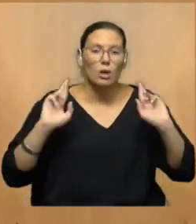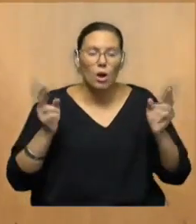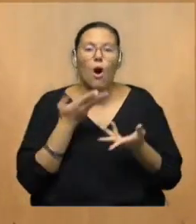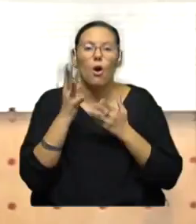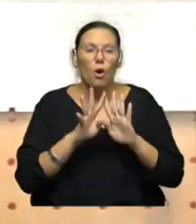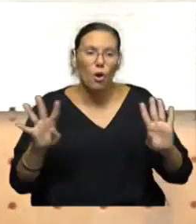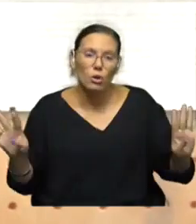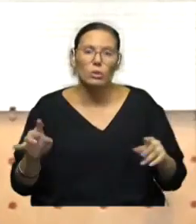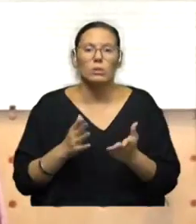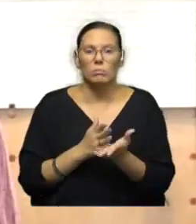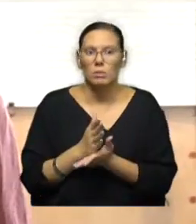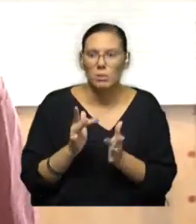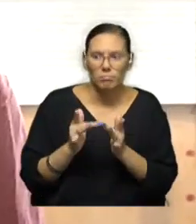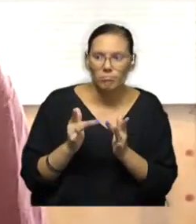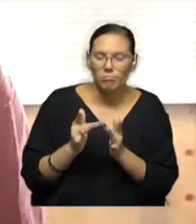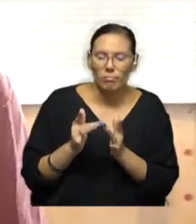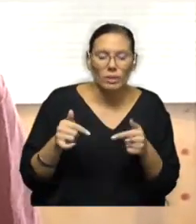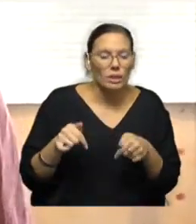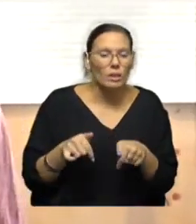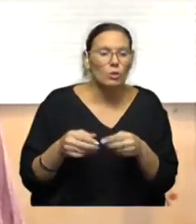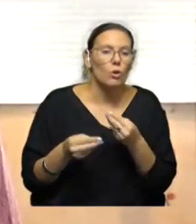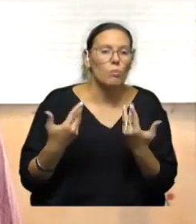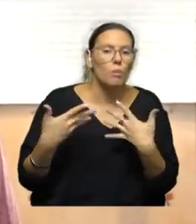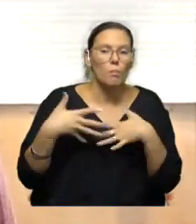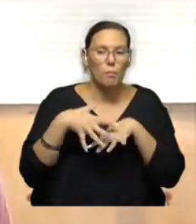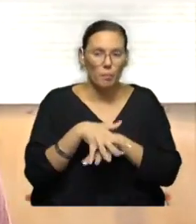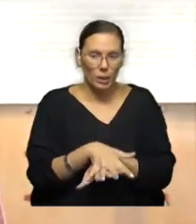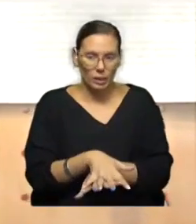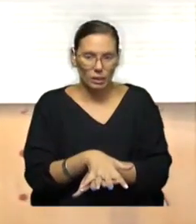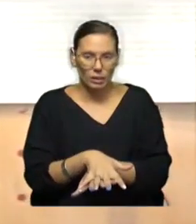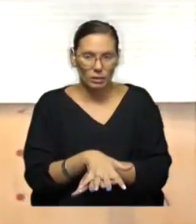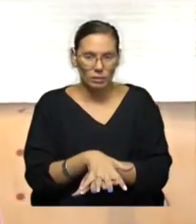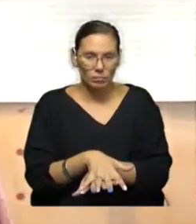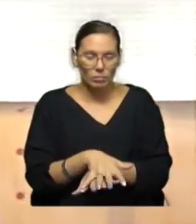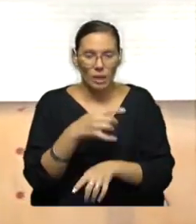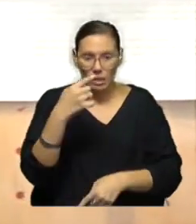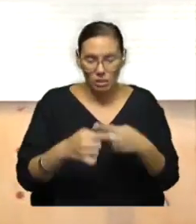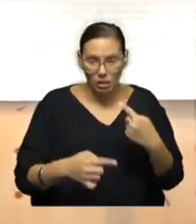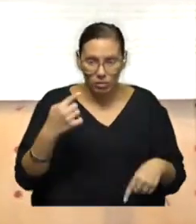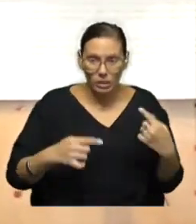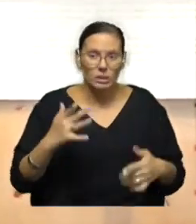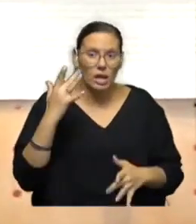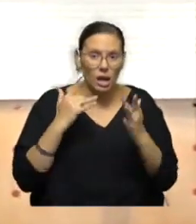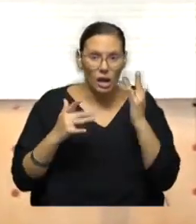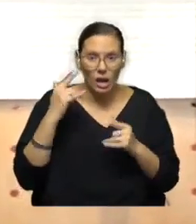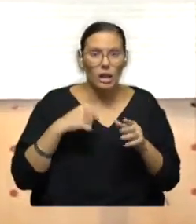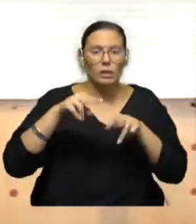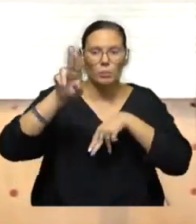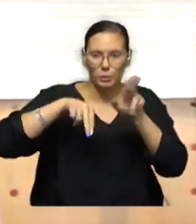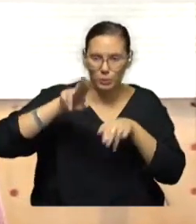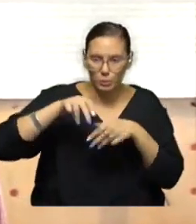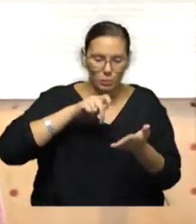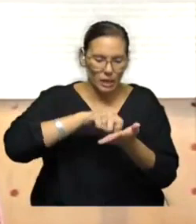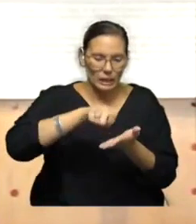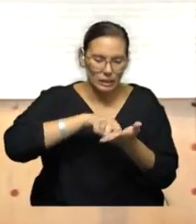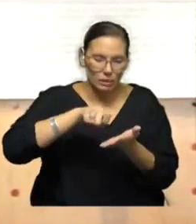etc. Y en este caso, ¿cómo fue mezclar varias disciplinas del arte? Porque tenés la pintura por un lado, la